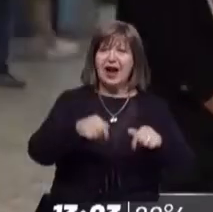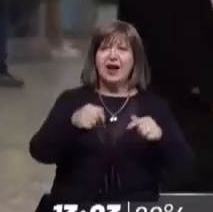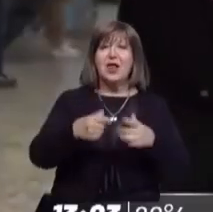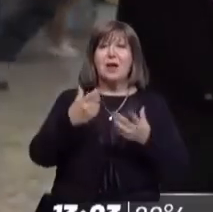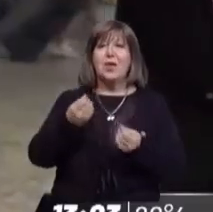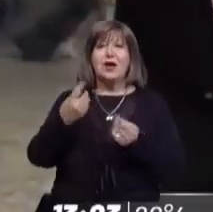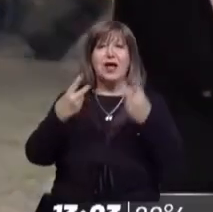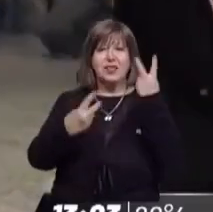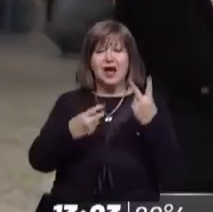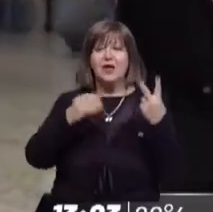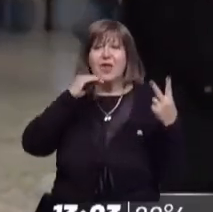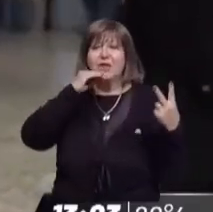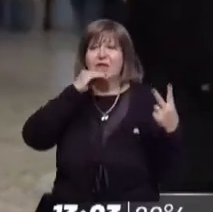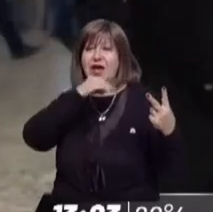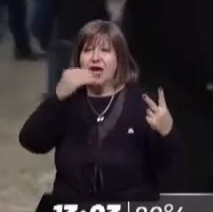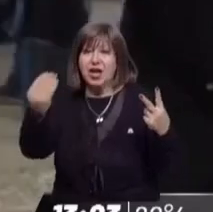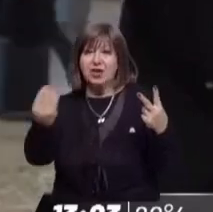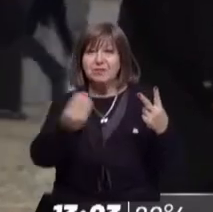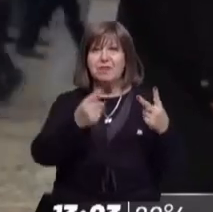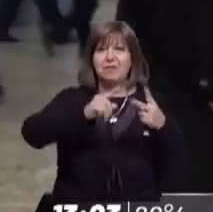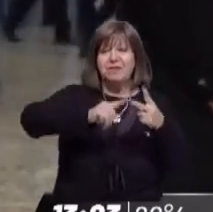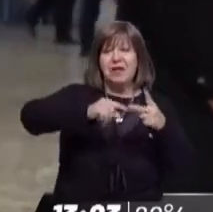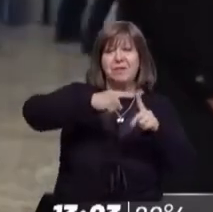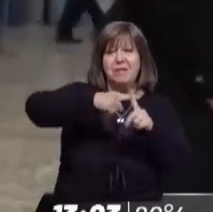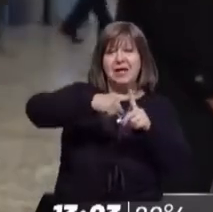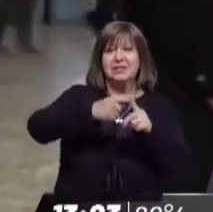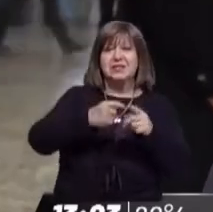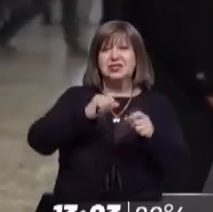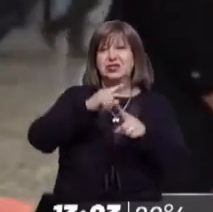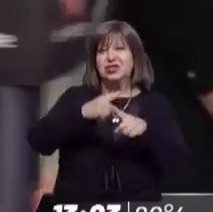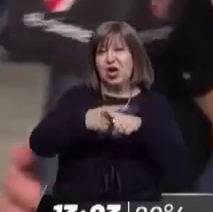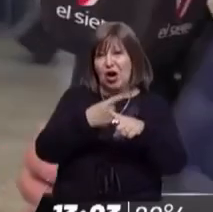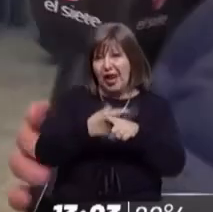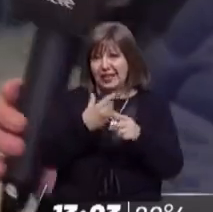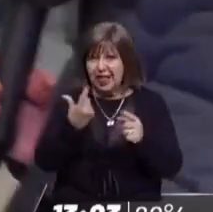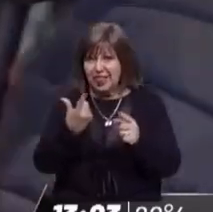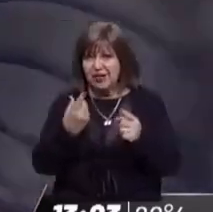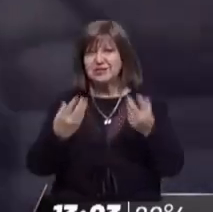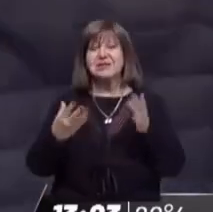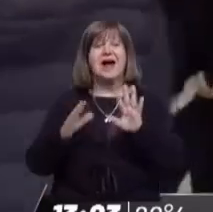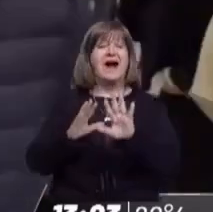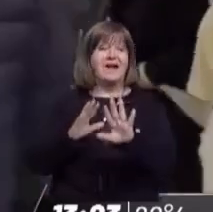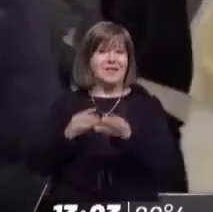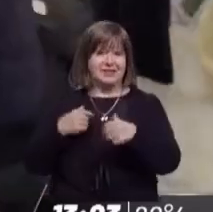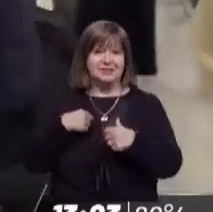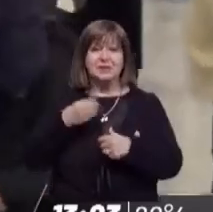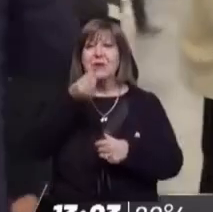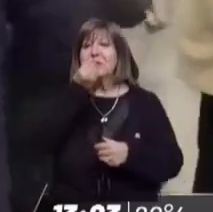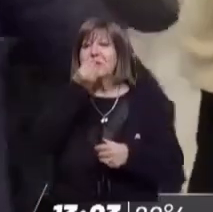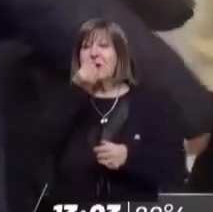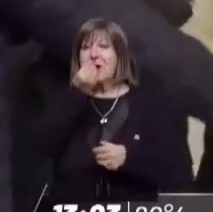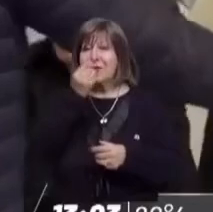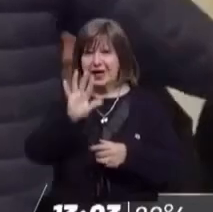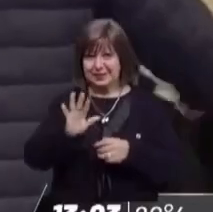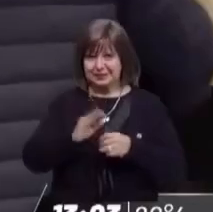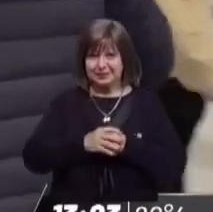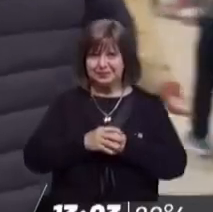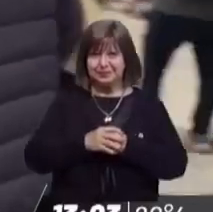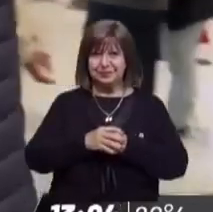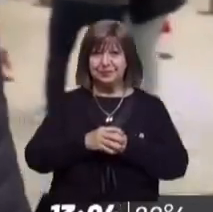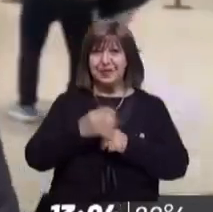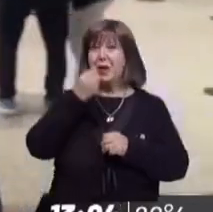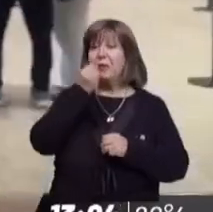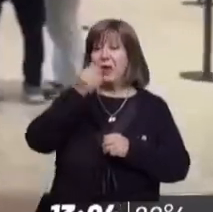evidentemente. Exactamente, y el mejor maridaje. Chocolate, vino. Vamos a comprobarlo por acá. Mirá este niño, venga,